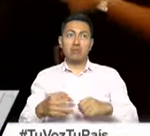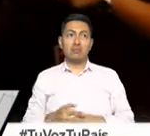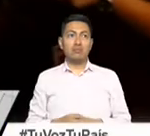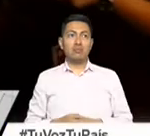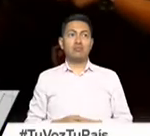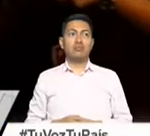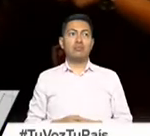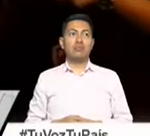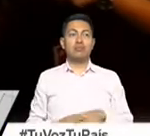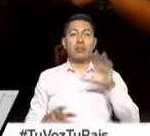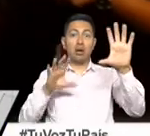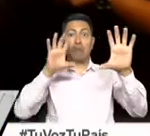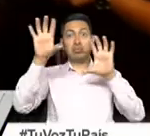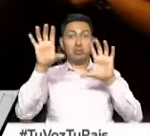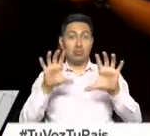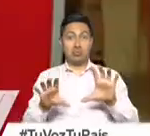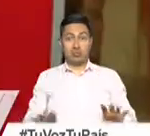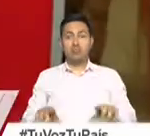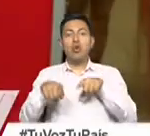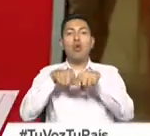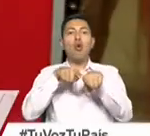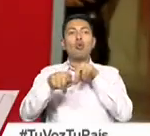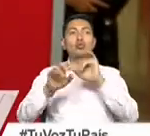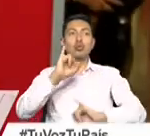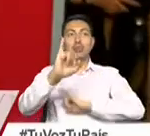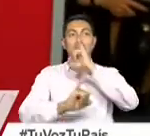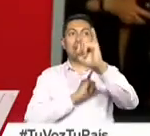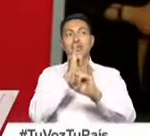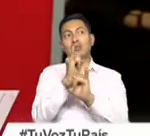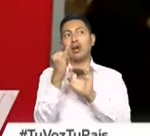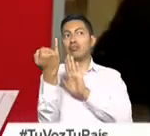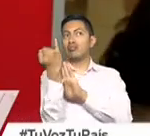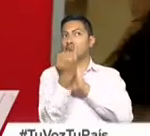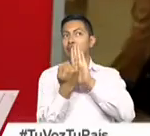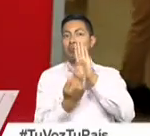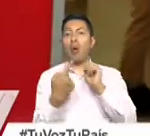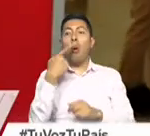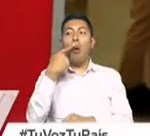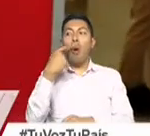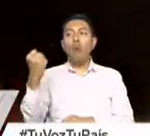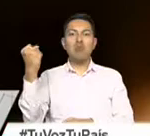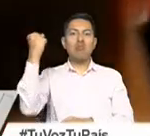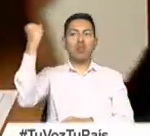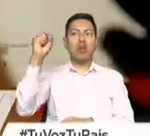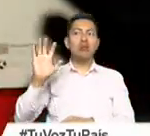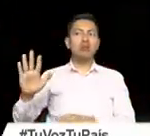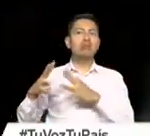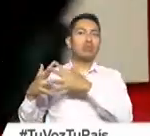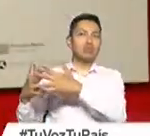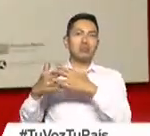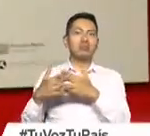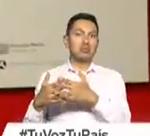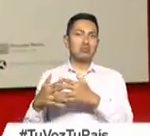La exposición forma parte de un concurso internacional de diseño sobre el hombre más poderoso del mundo.